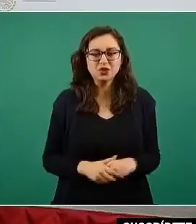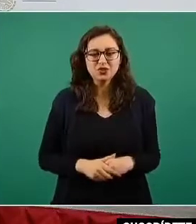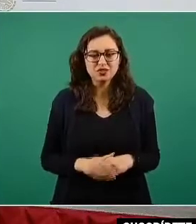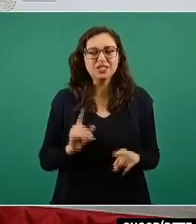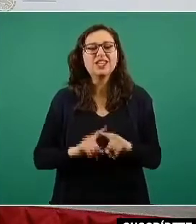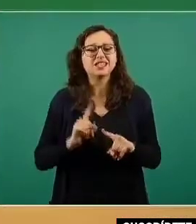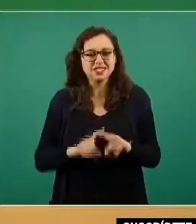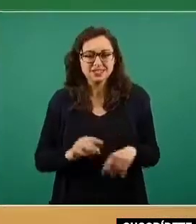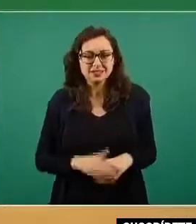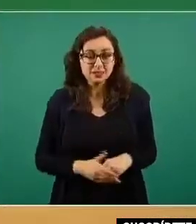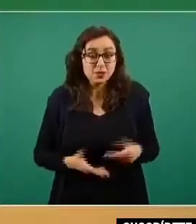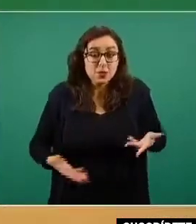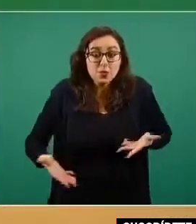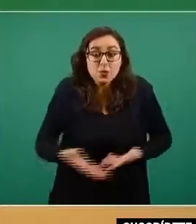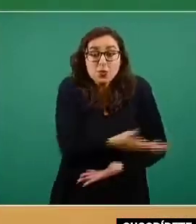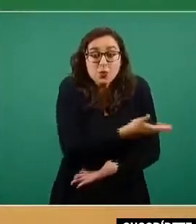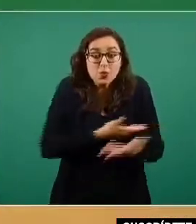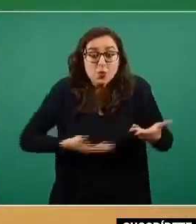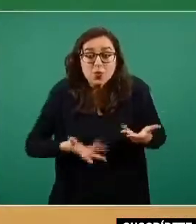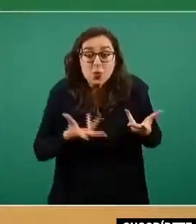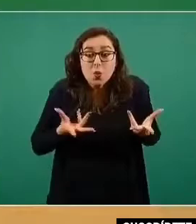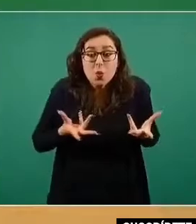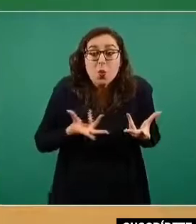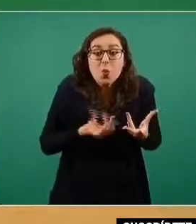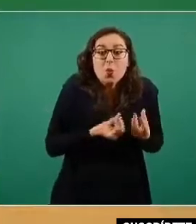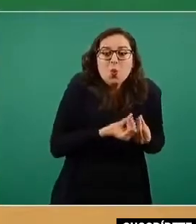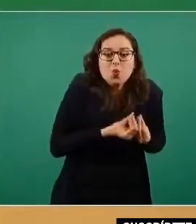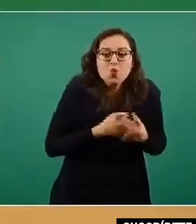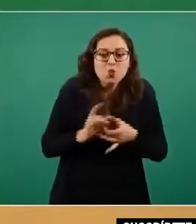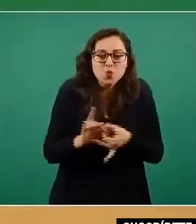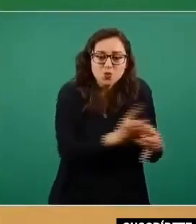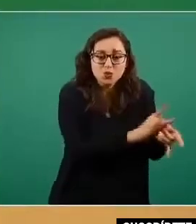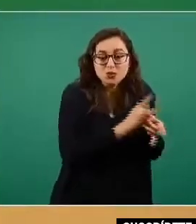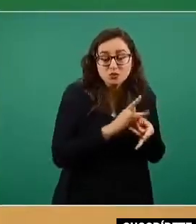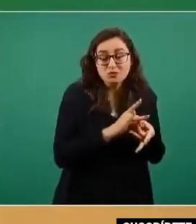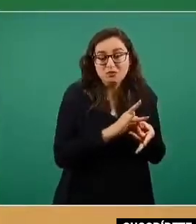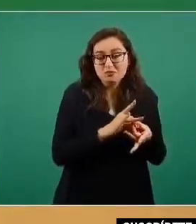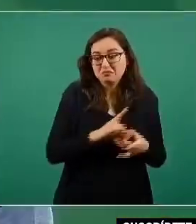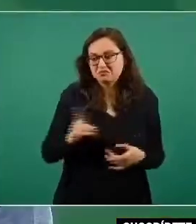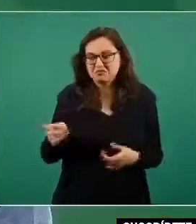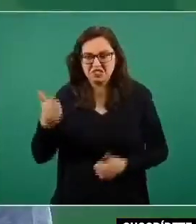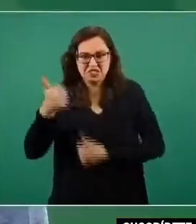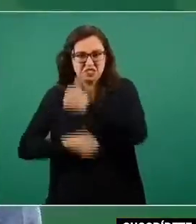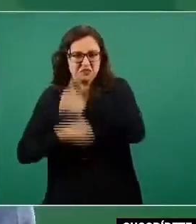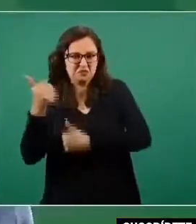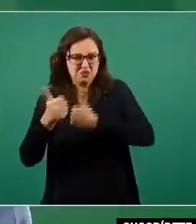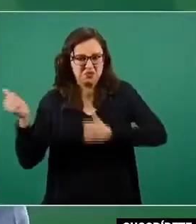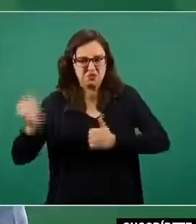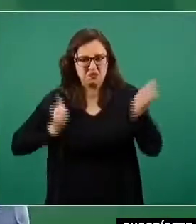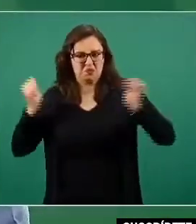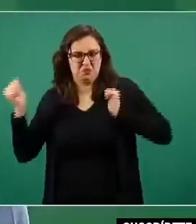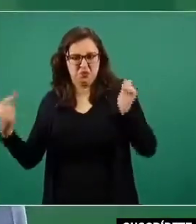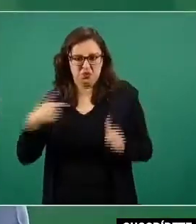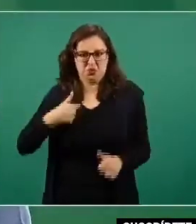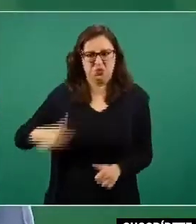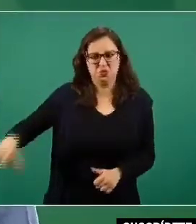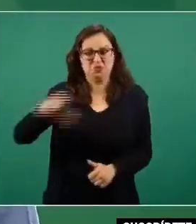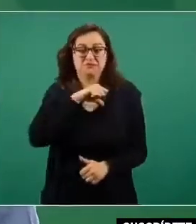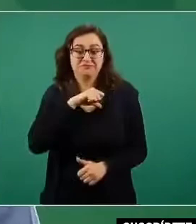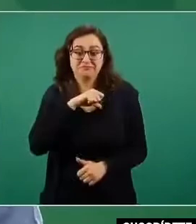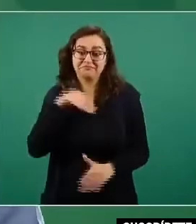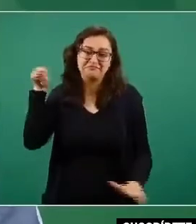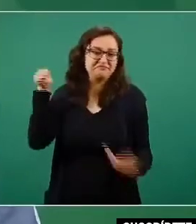los miembros de la misma especie, por los recursos, perecen. Entonces, llevado a esta situación tan cotidiana y tan